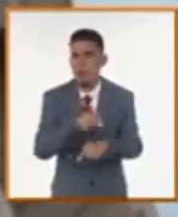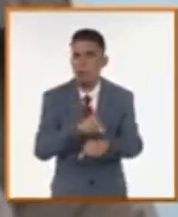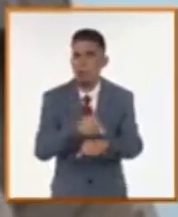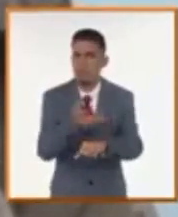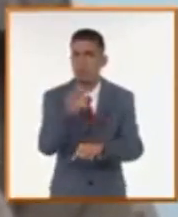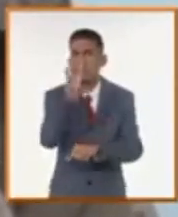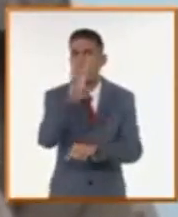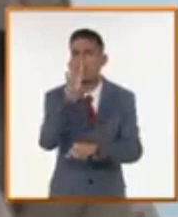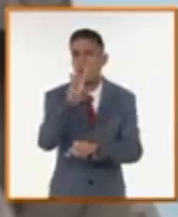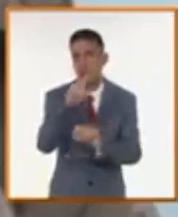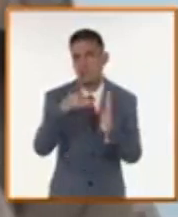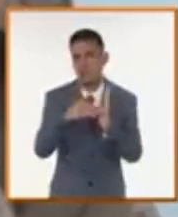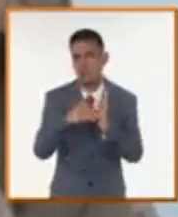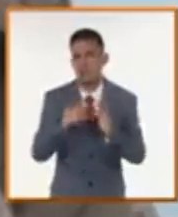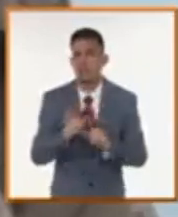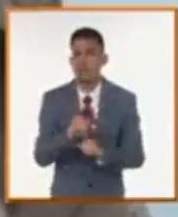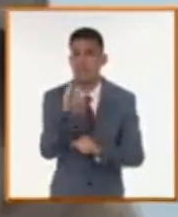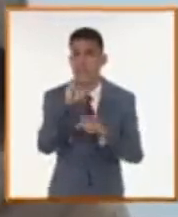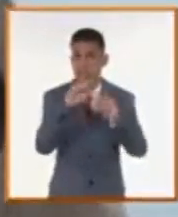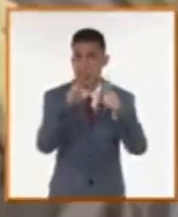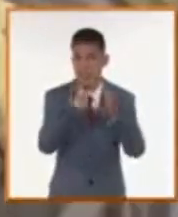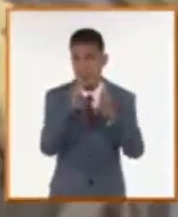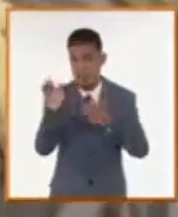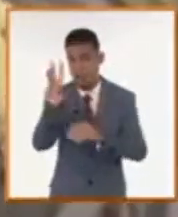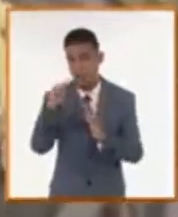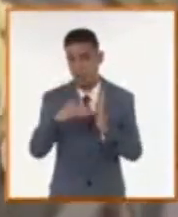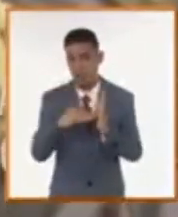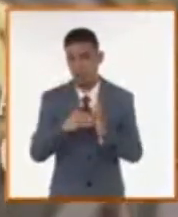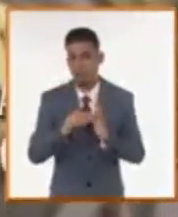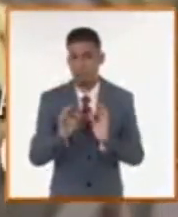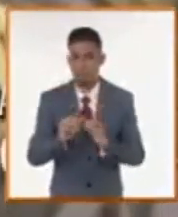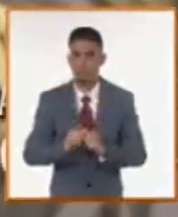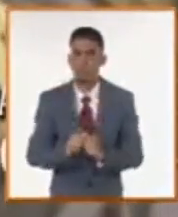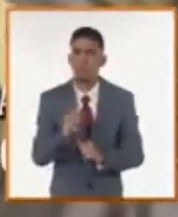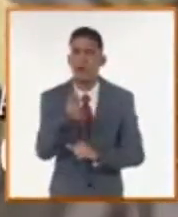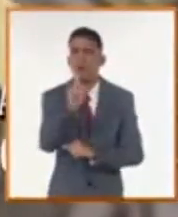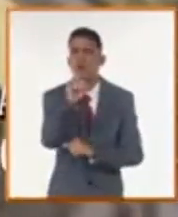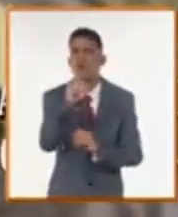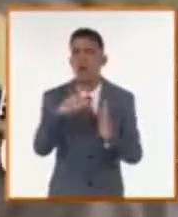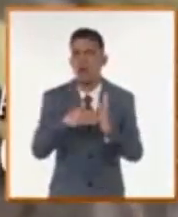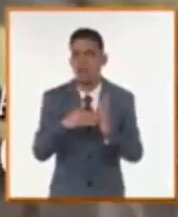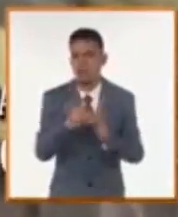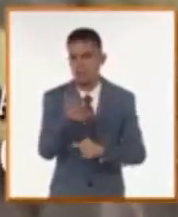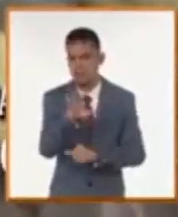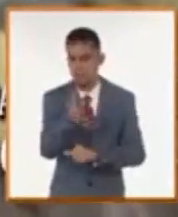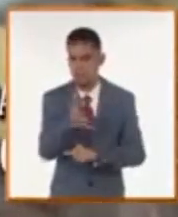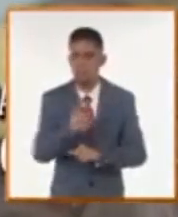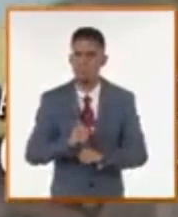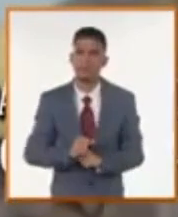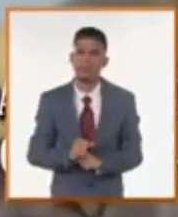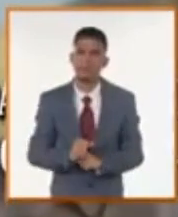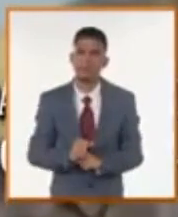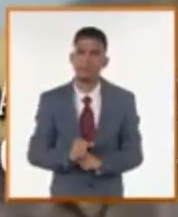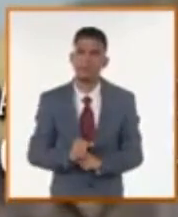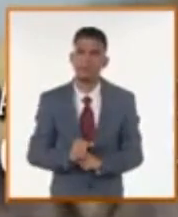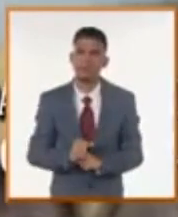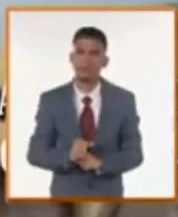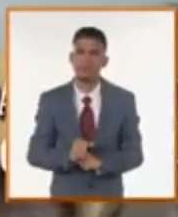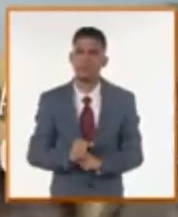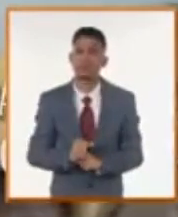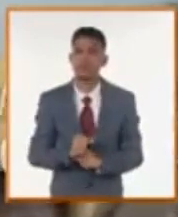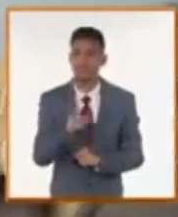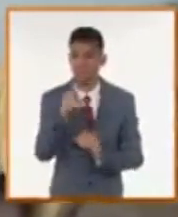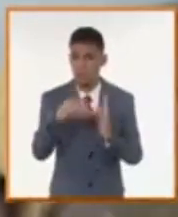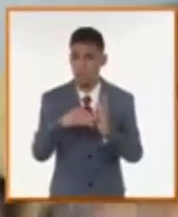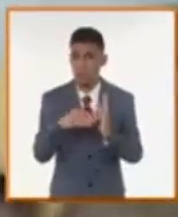media de la tarde. O sea, desde las 6 de la mañana hasta las 3 y media de la tarde. Sobre la 1, más o menos, aproximadamente por ahí, sobre la 1, un pico fue lo que